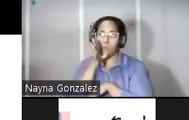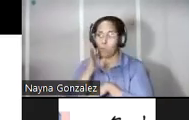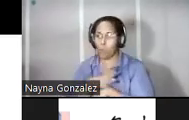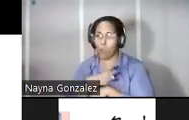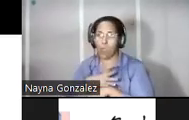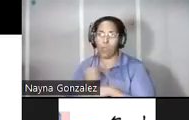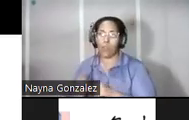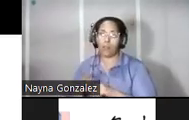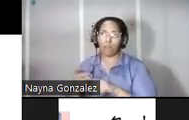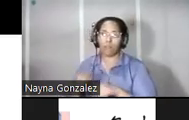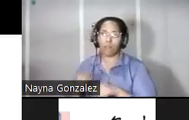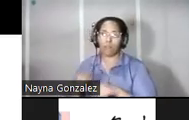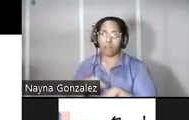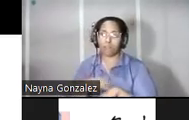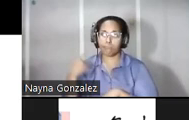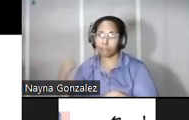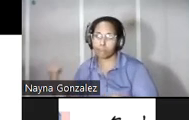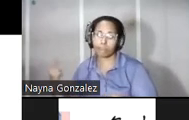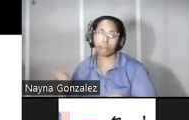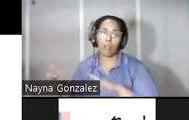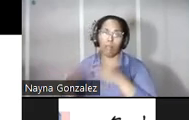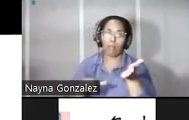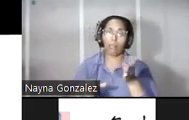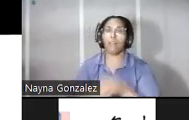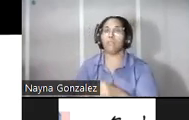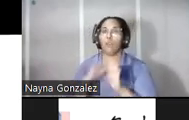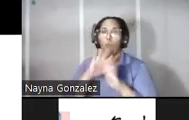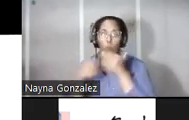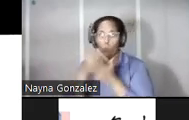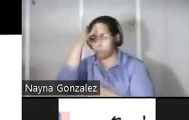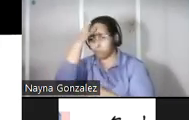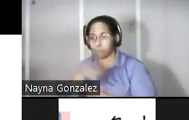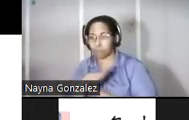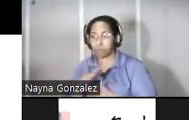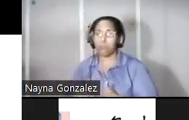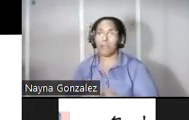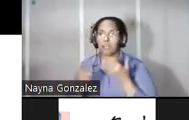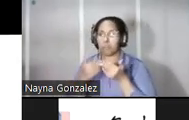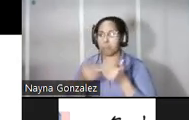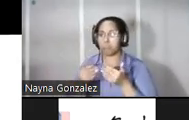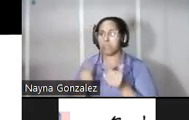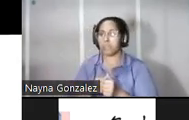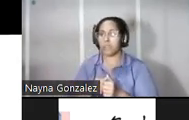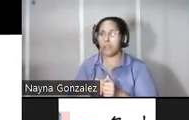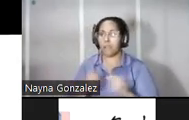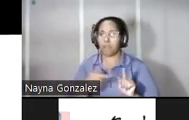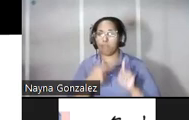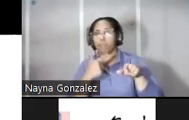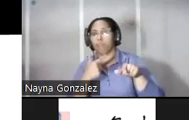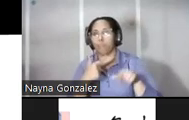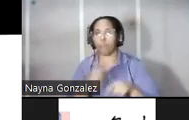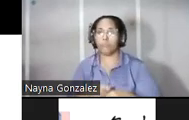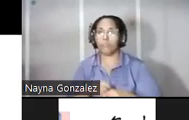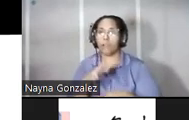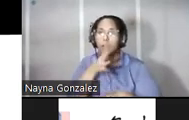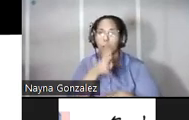haya matado ahí a nadie, todos son hombres y casi todos ha sido matando a una mujer de